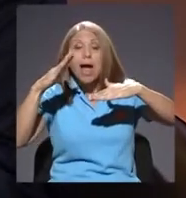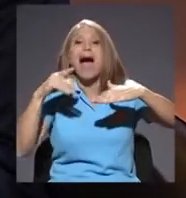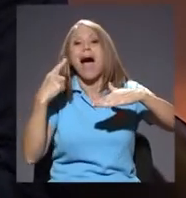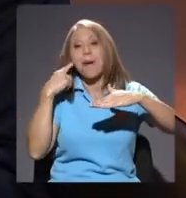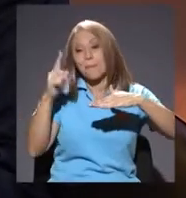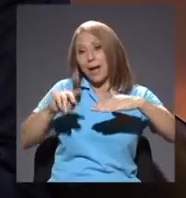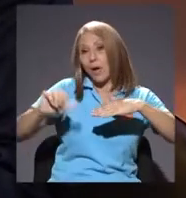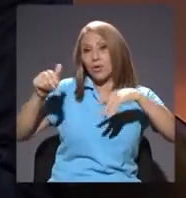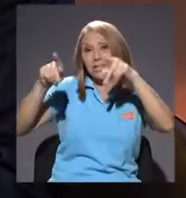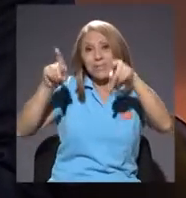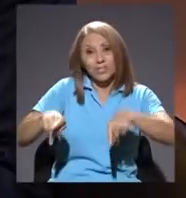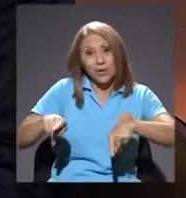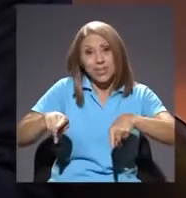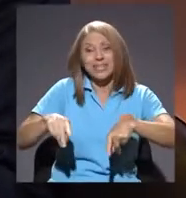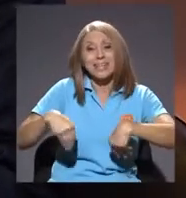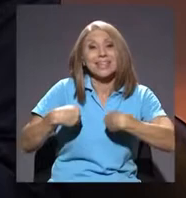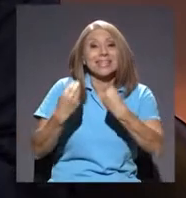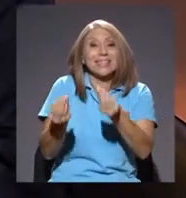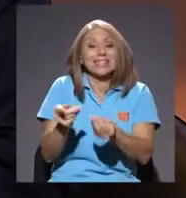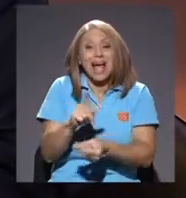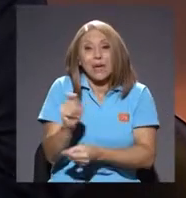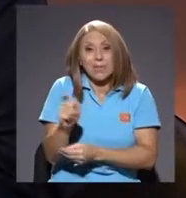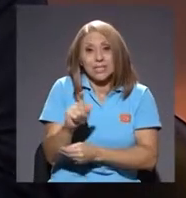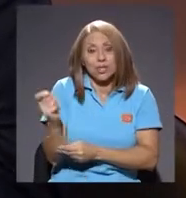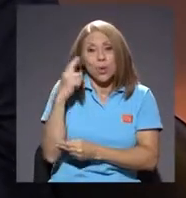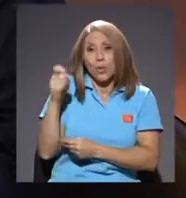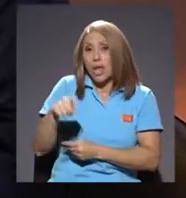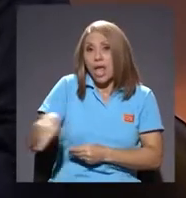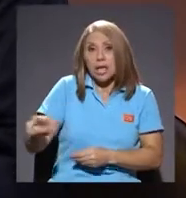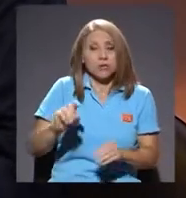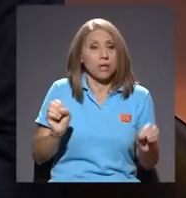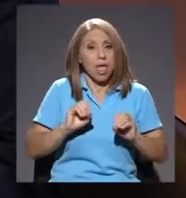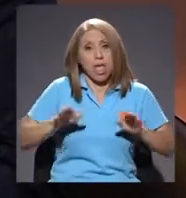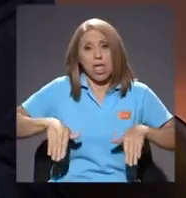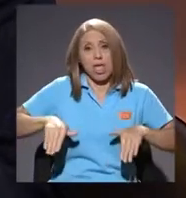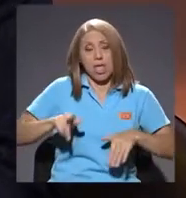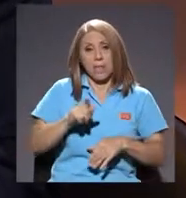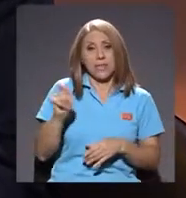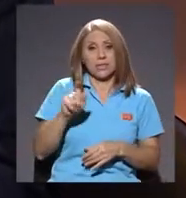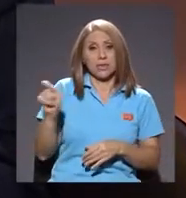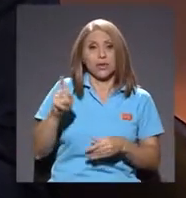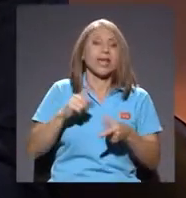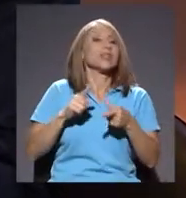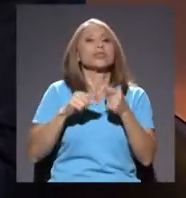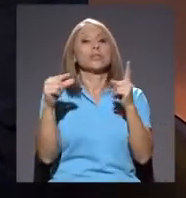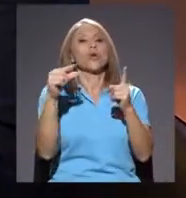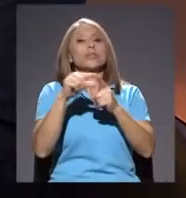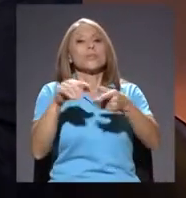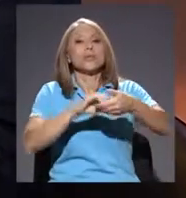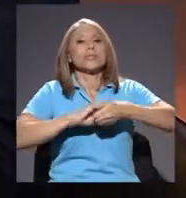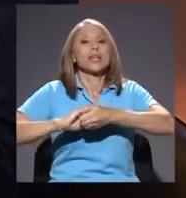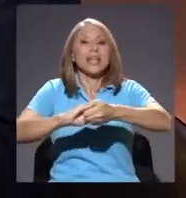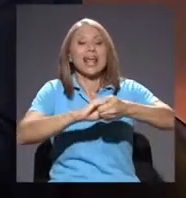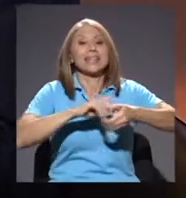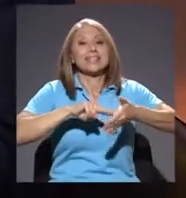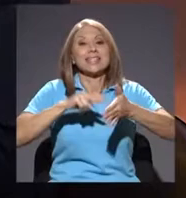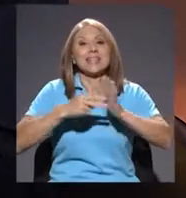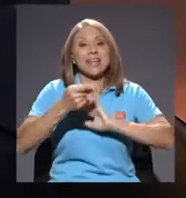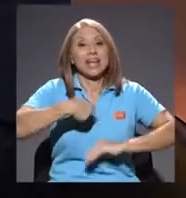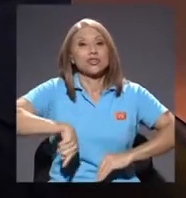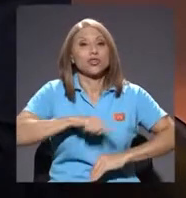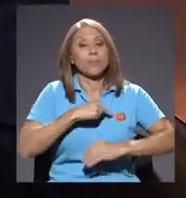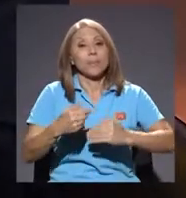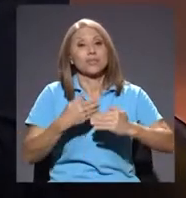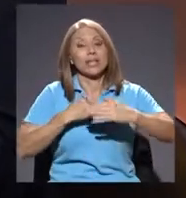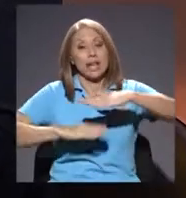porque sus cotizaciones no alcanzarían para financiar esa pensión mínima entonces el concepto de solidaridad significa que vamos a tener un piso de protección social que se